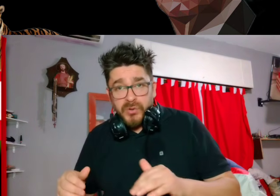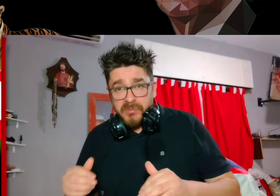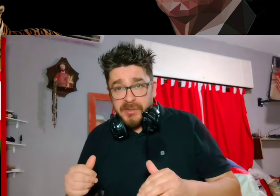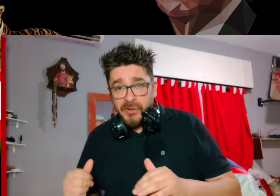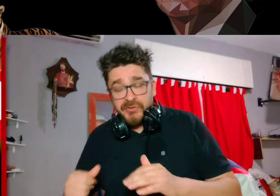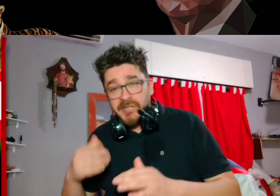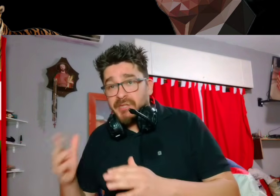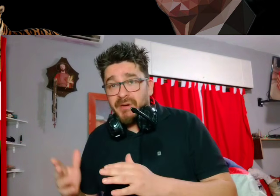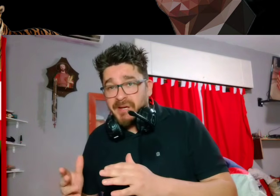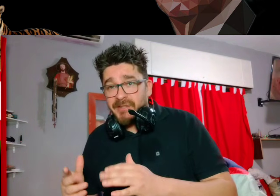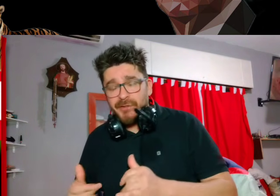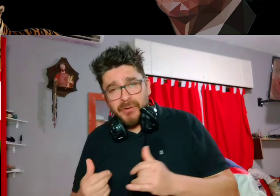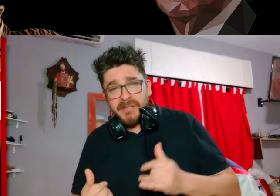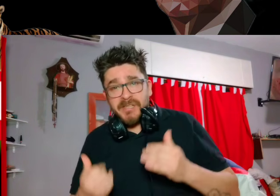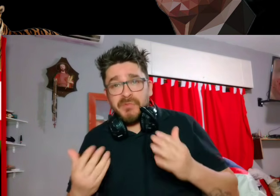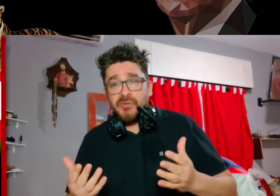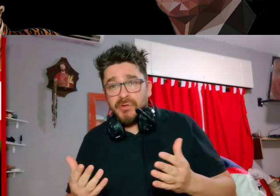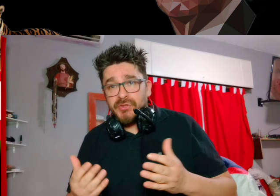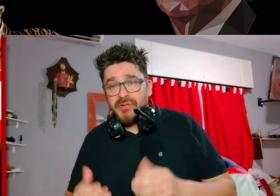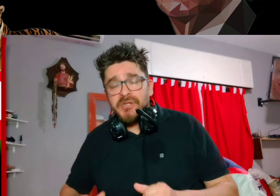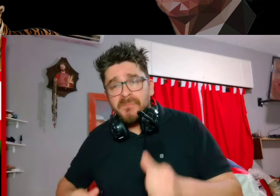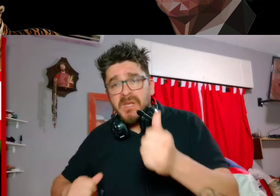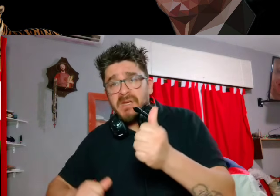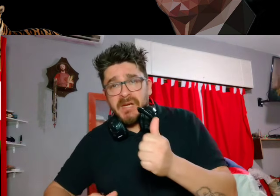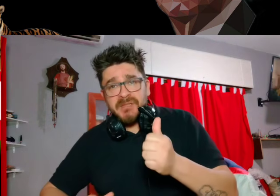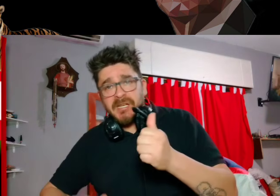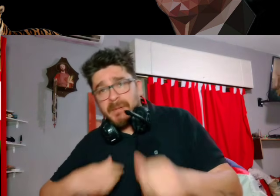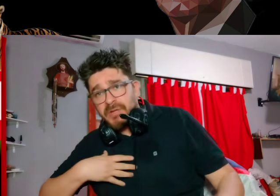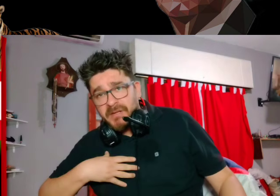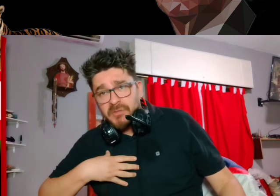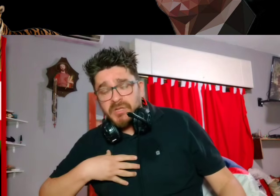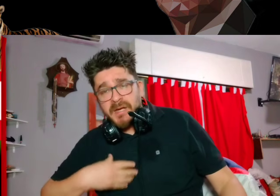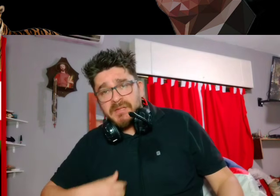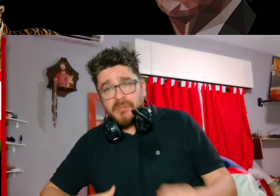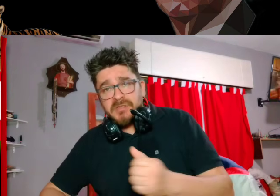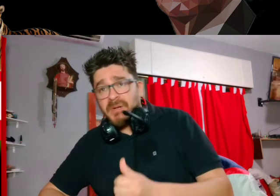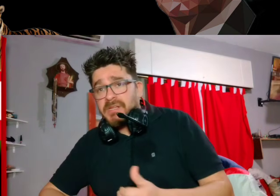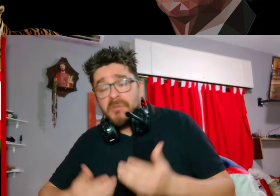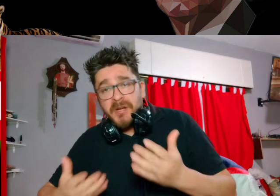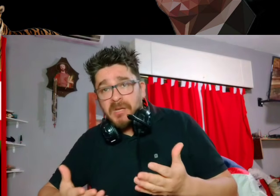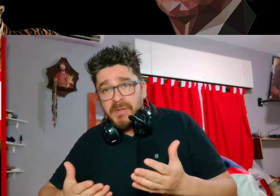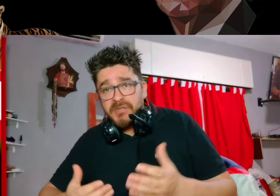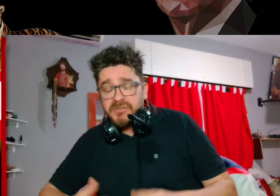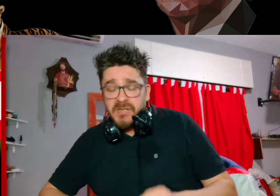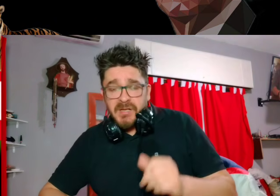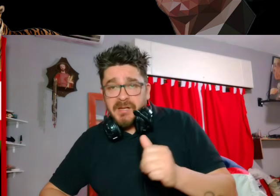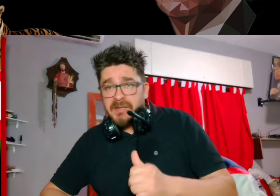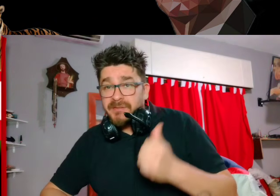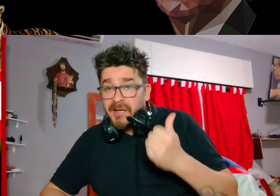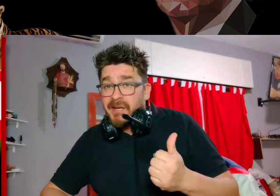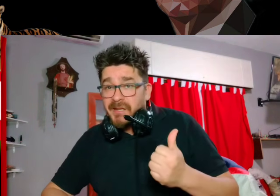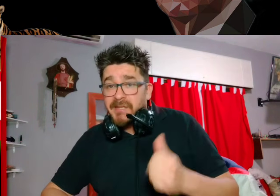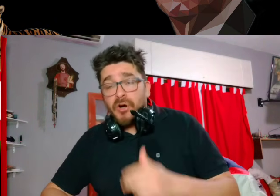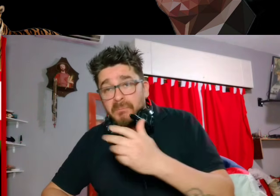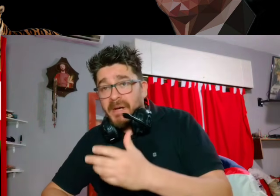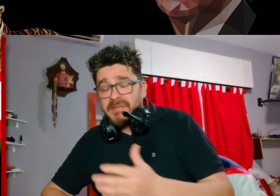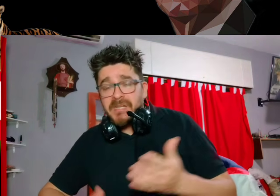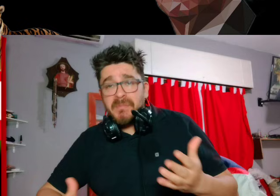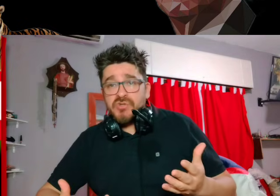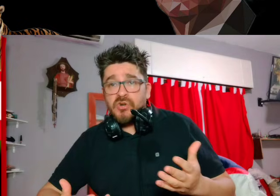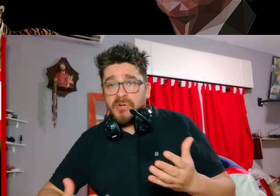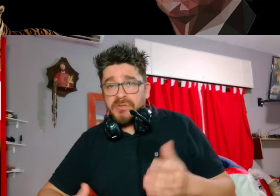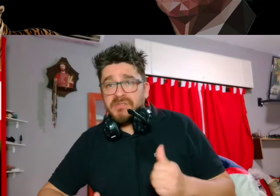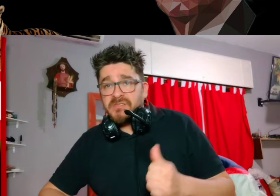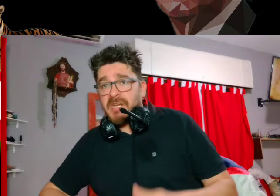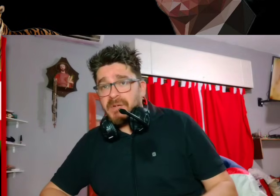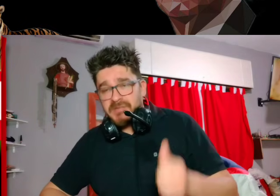trabajador. Hoy domingo sigue trabajando, algo que se admira un montón, ¿no? Gente, le mando un abrazo muy grande. Como siempre les digo, mis respetos. Denle like,